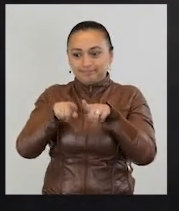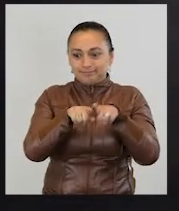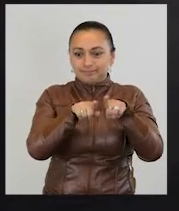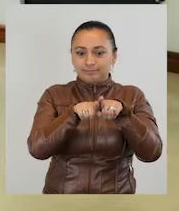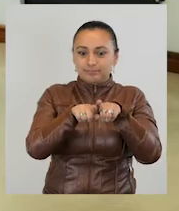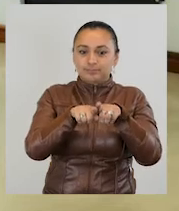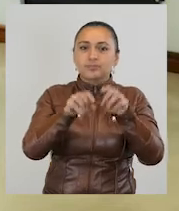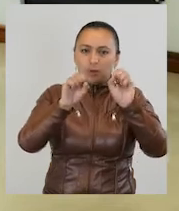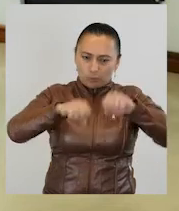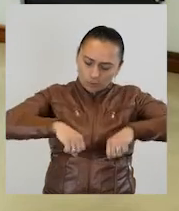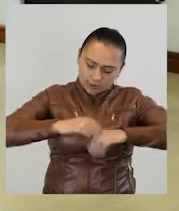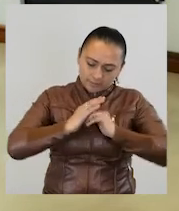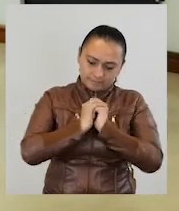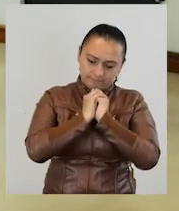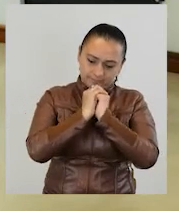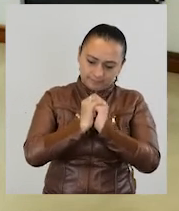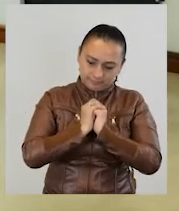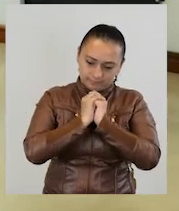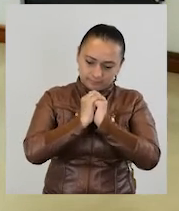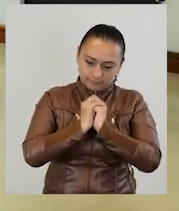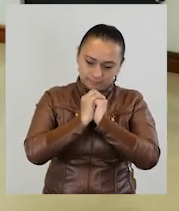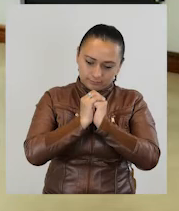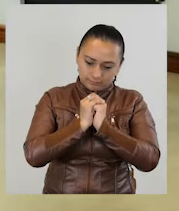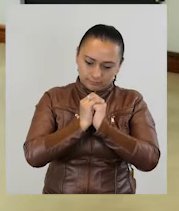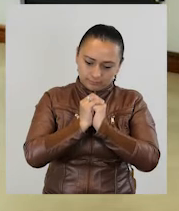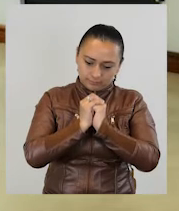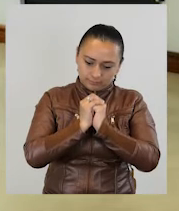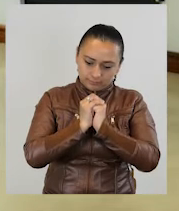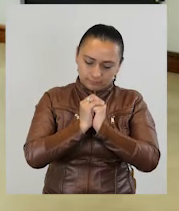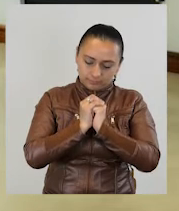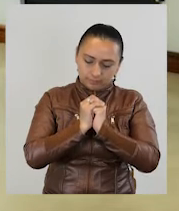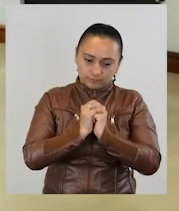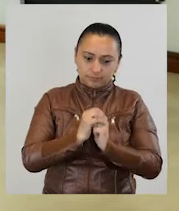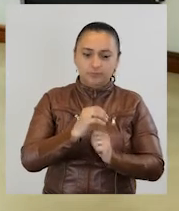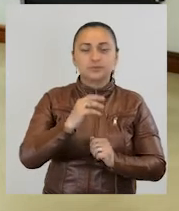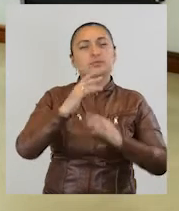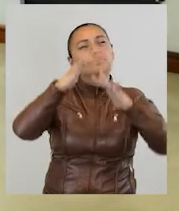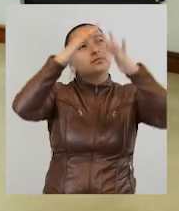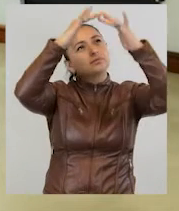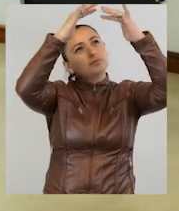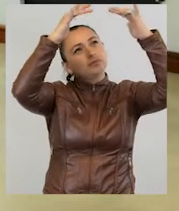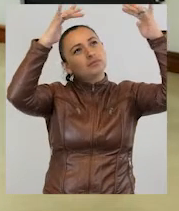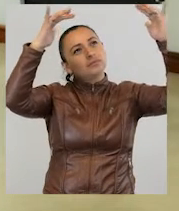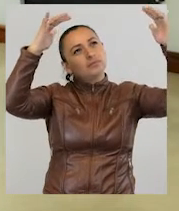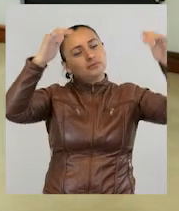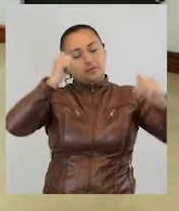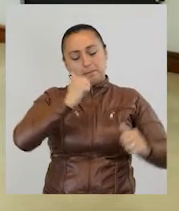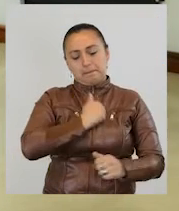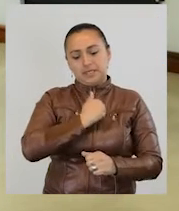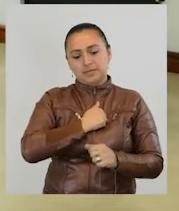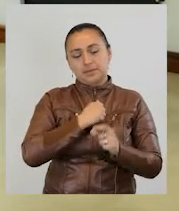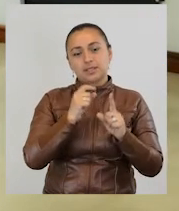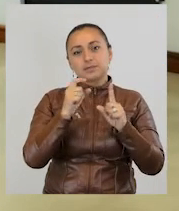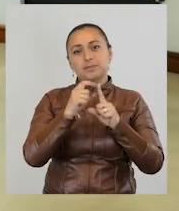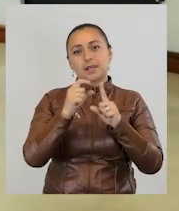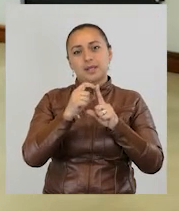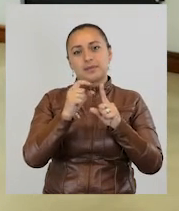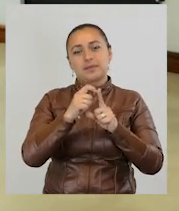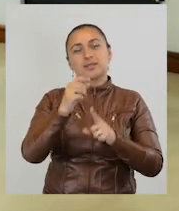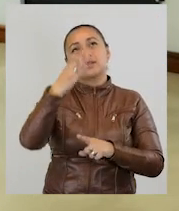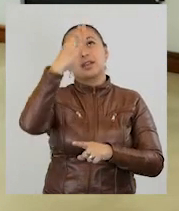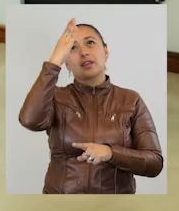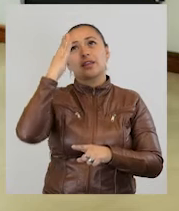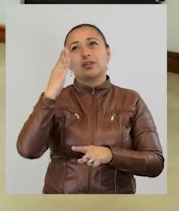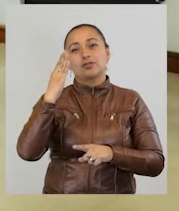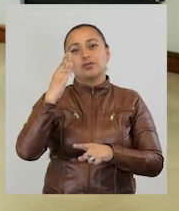Sintiéndonos de verdad hermanos, dirijámonos al Padre bueno, al Padre de todo, al Padre que está en el